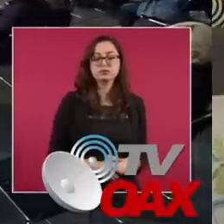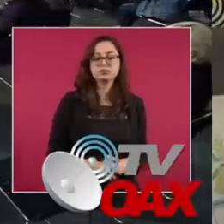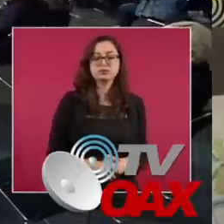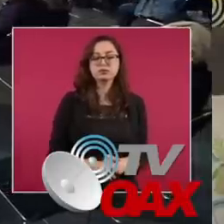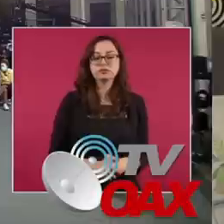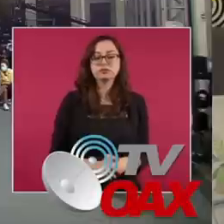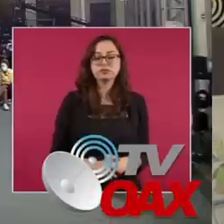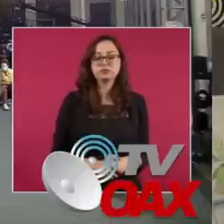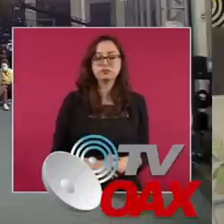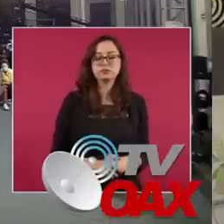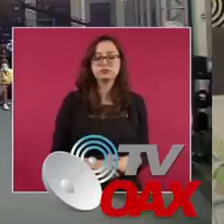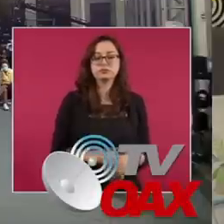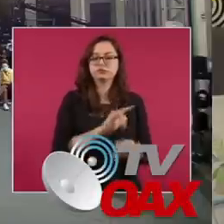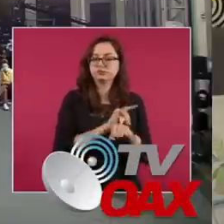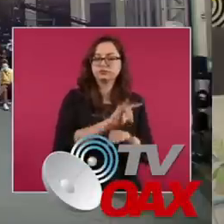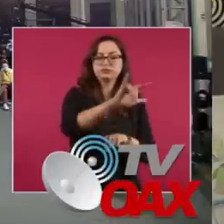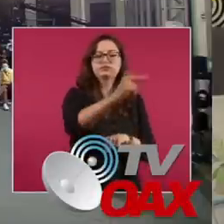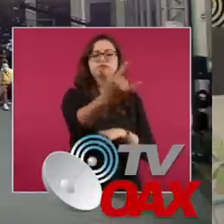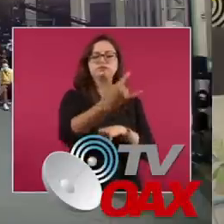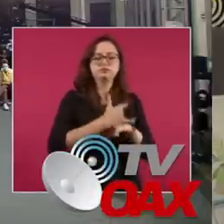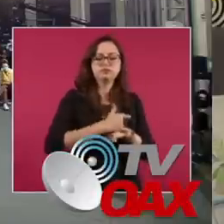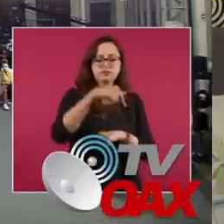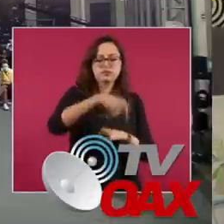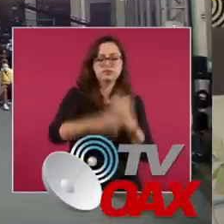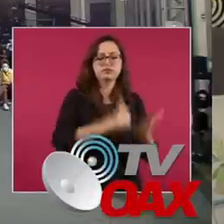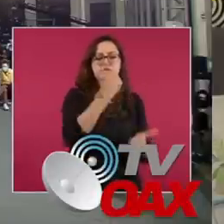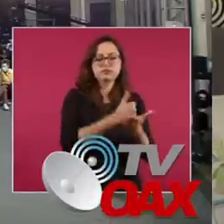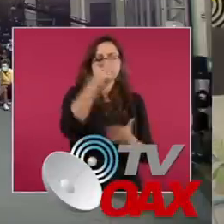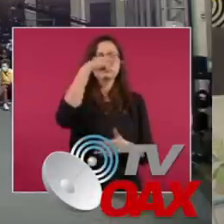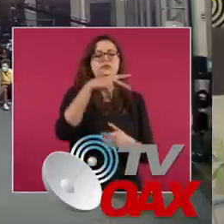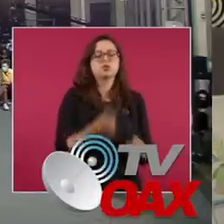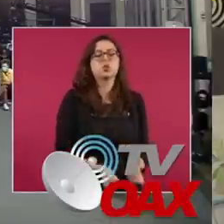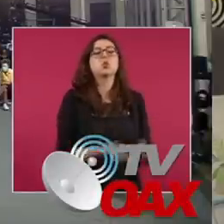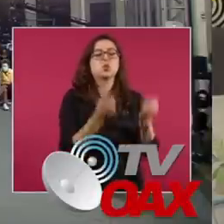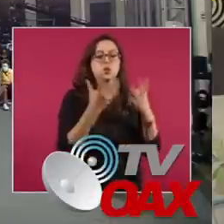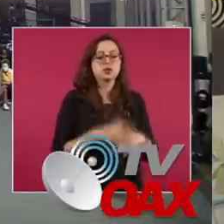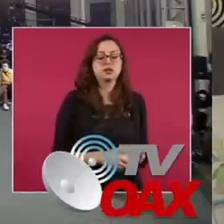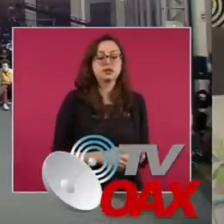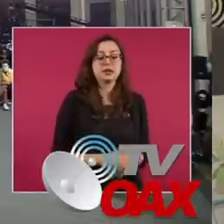Vuelos, salidas y loco, yo fuera de base.